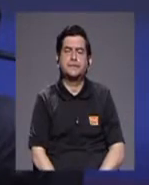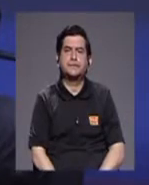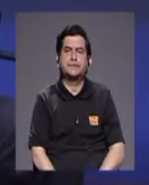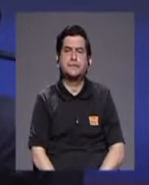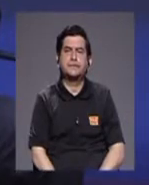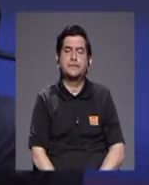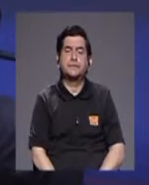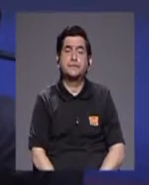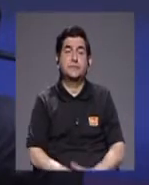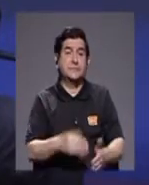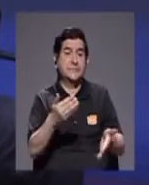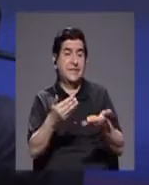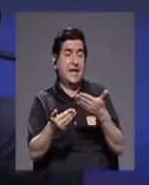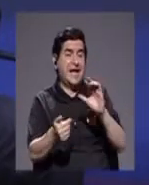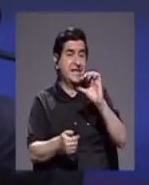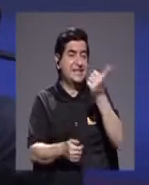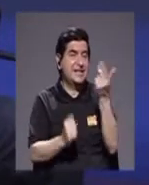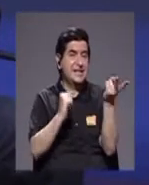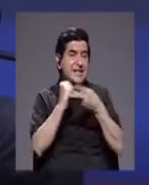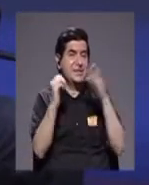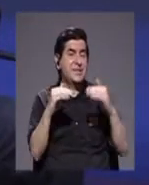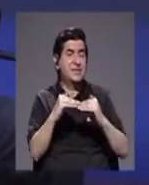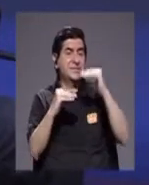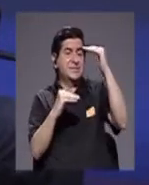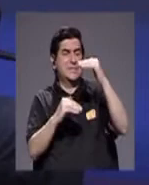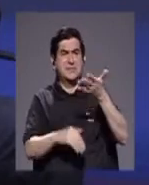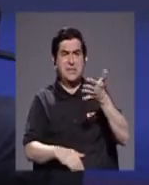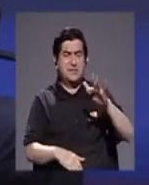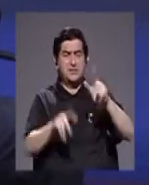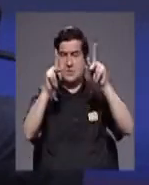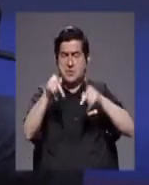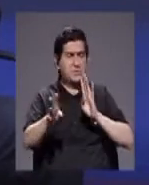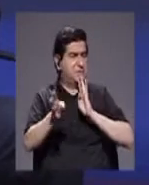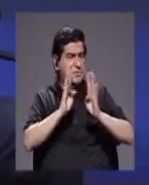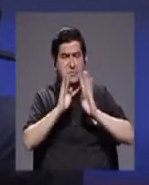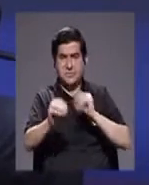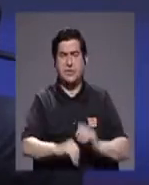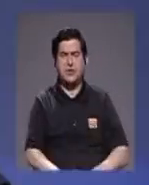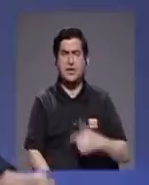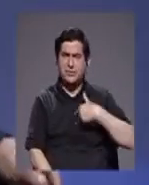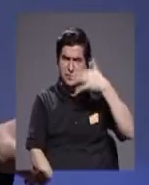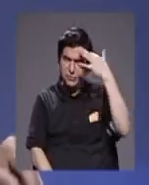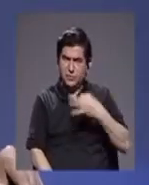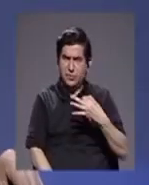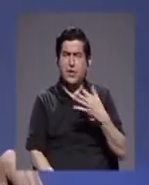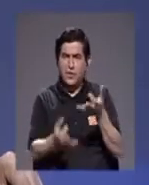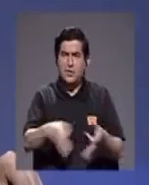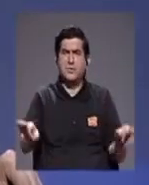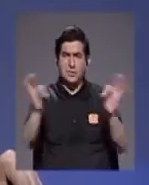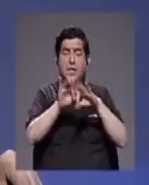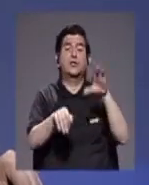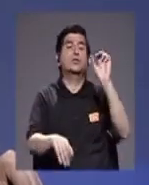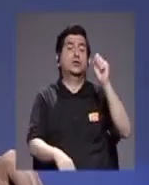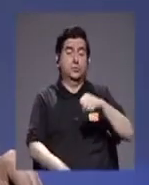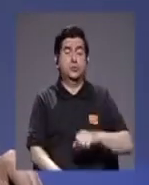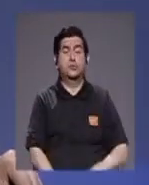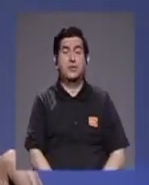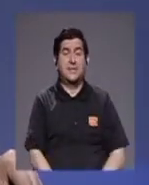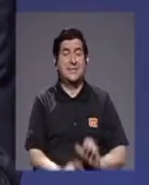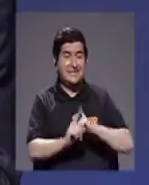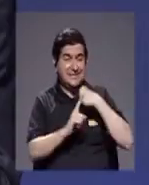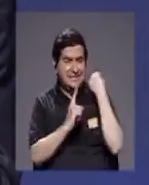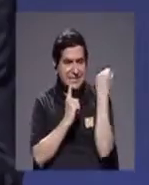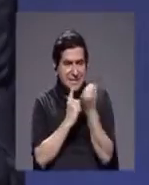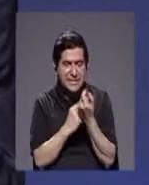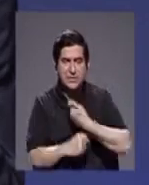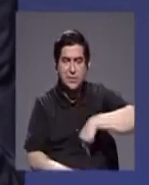casi 10 veces más, y es algo de lo que más o menos nadie habla. Correcto, entonces correcto. Me parece que entonces, muy importante. sí, esta situación nos